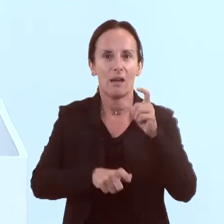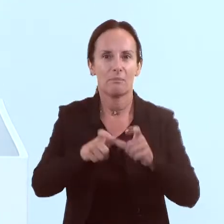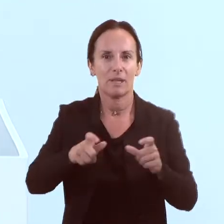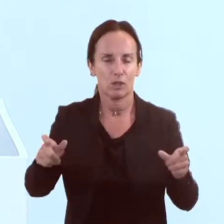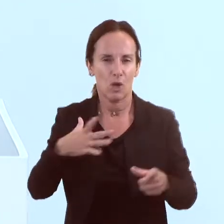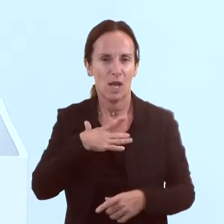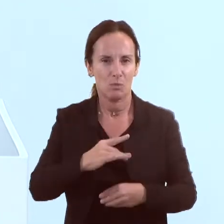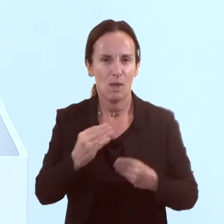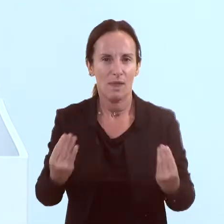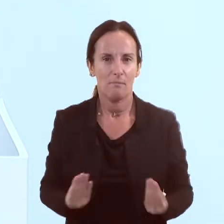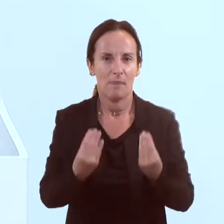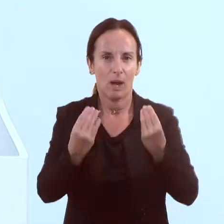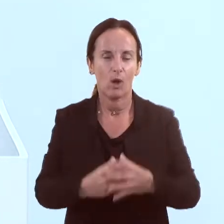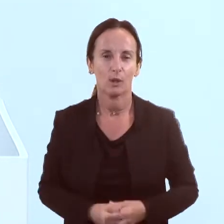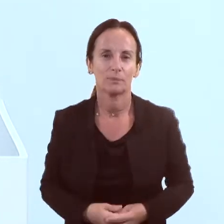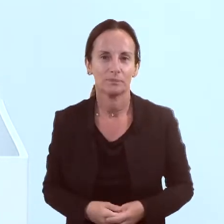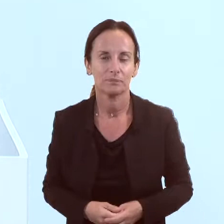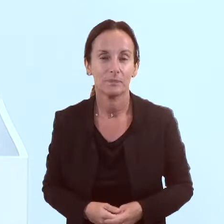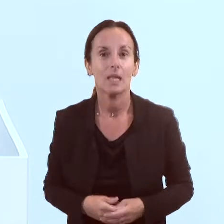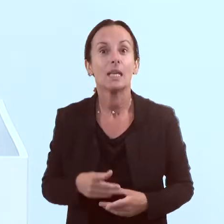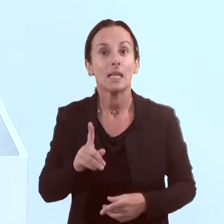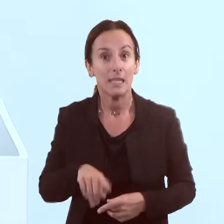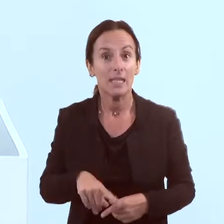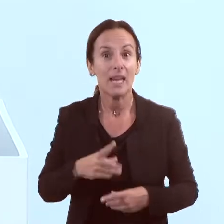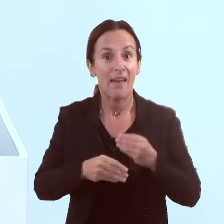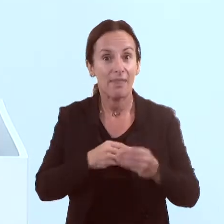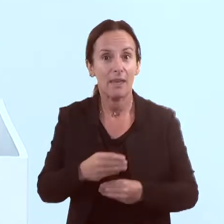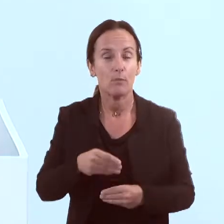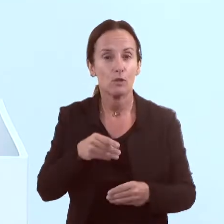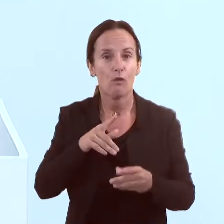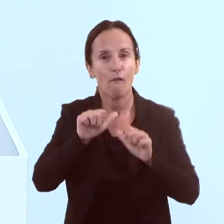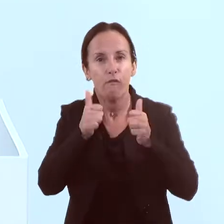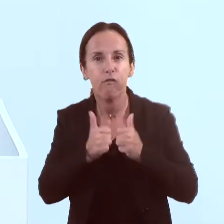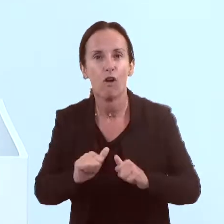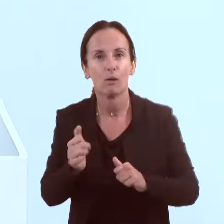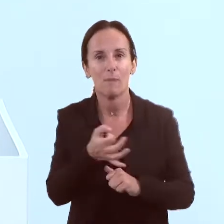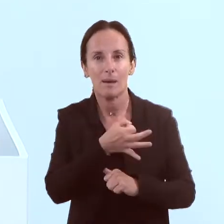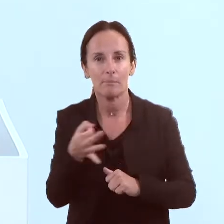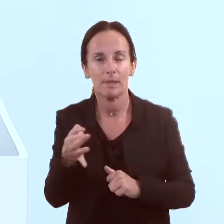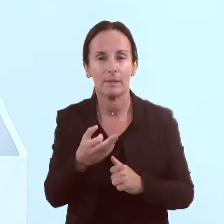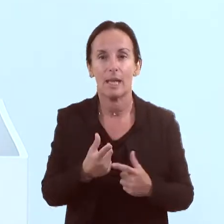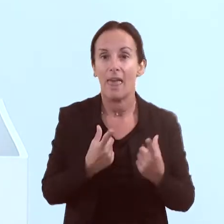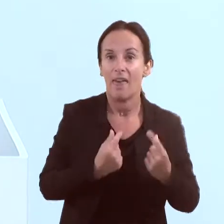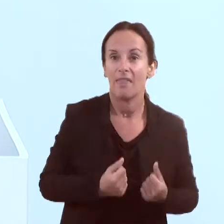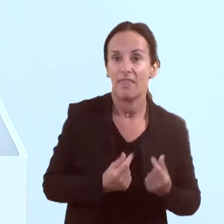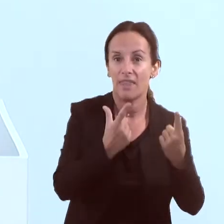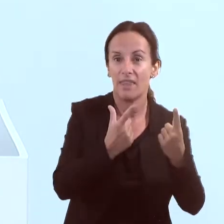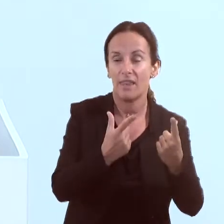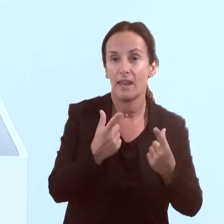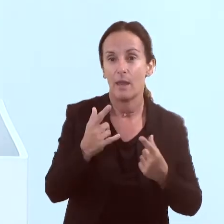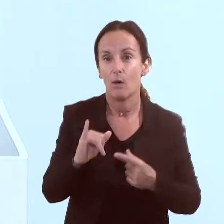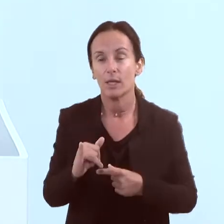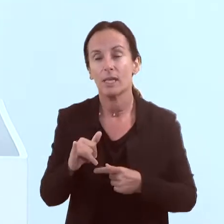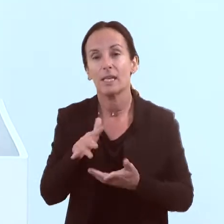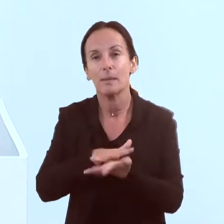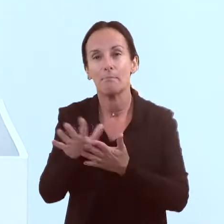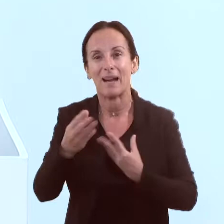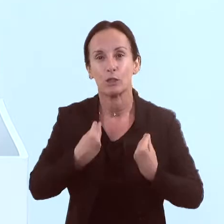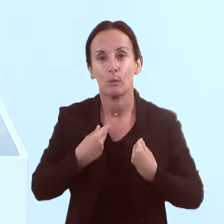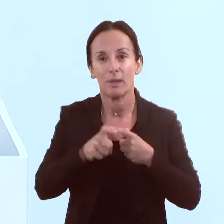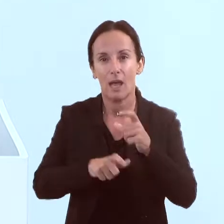eso, que lo hacemos de una manera eficiente, la relación entre el coste y el impacto que tiene en la vida de la gente merece